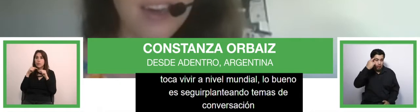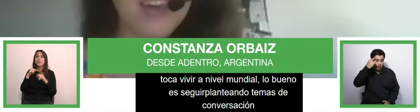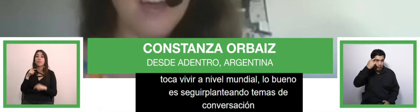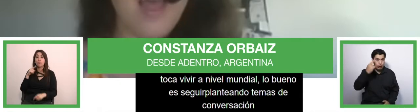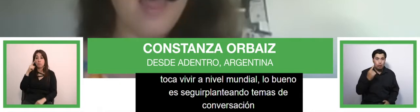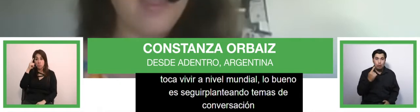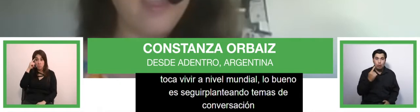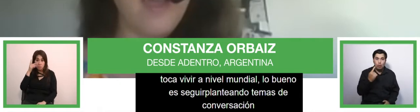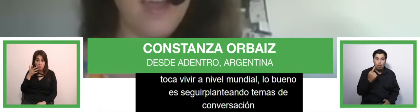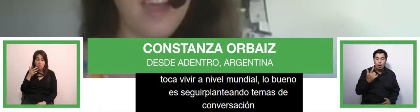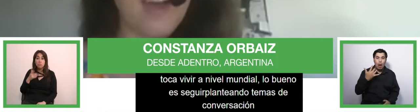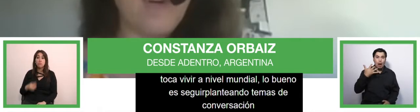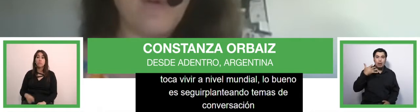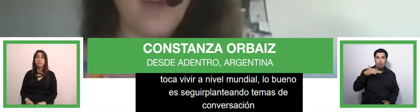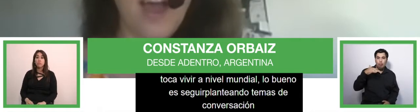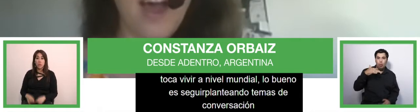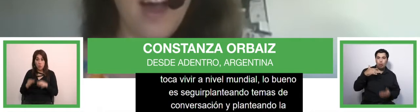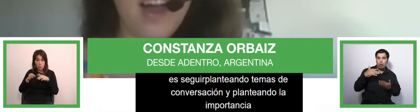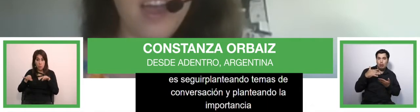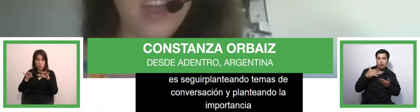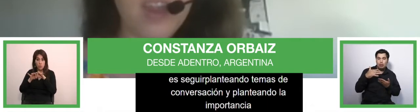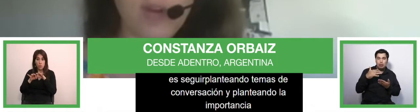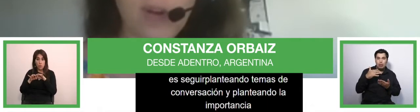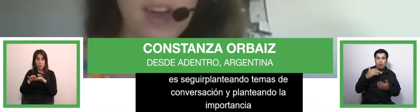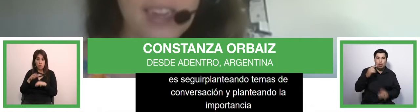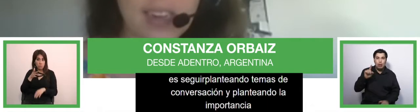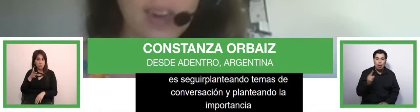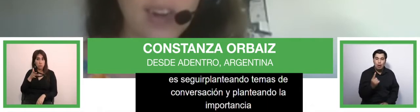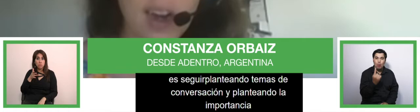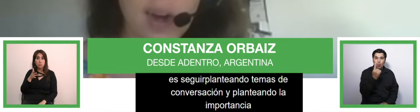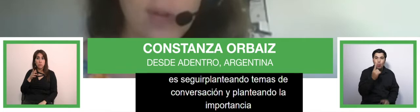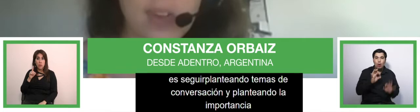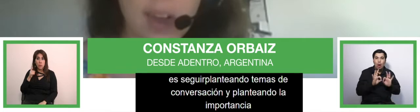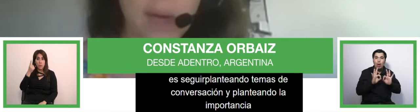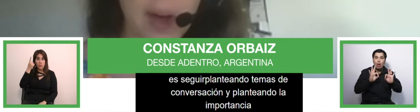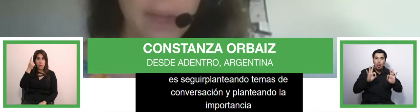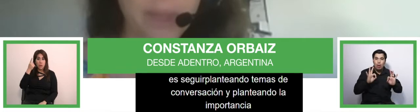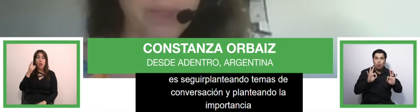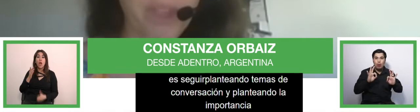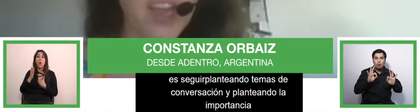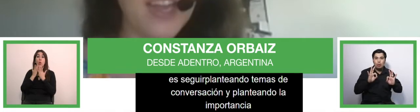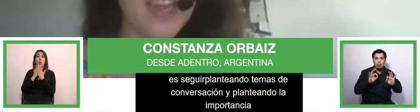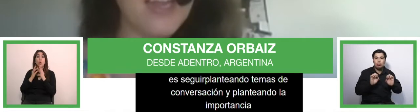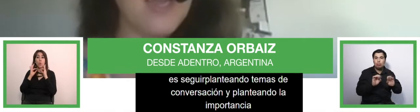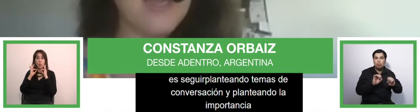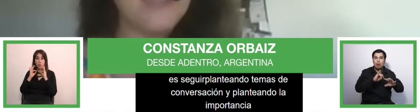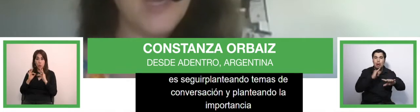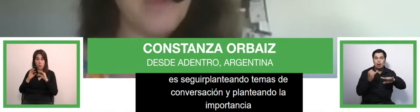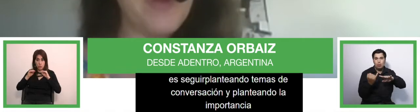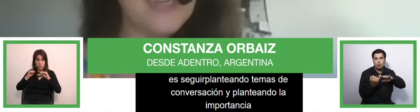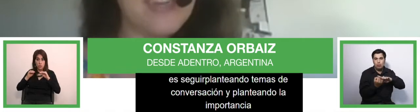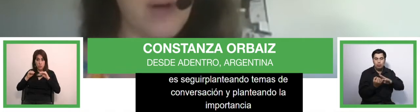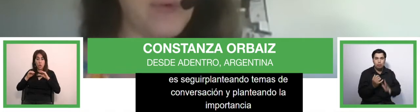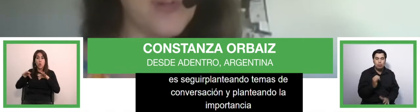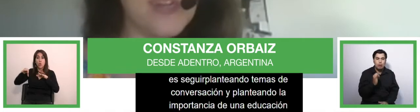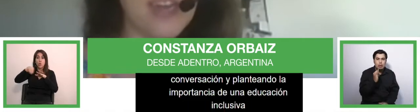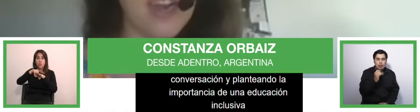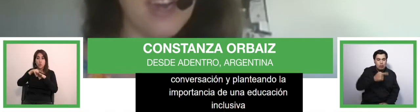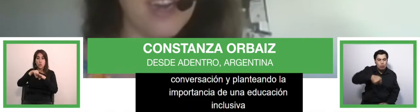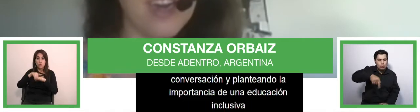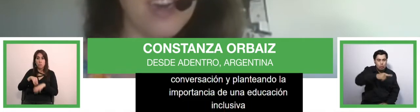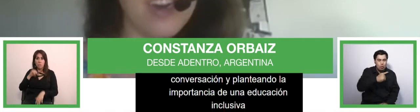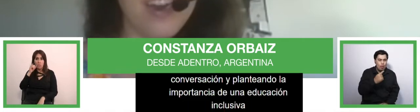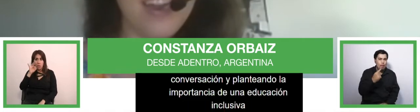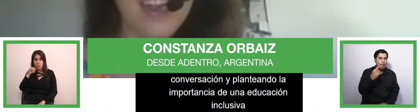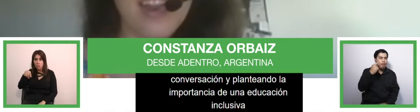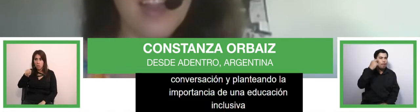importancia de una educación inclusiva. Si pensamos